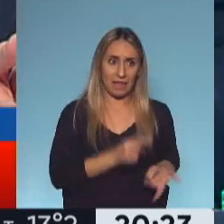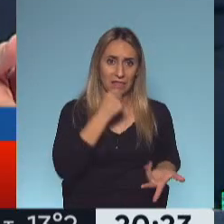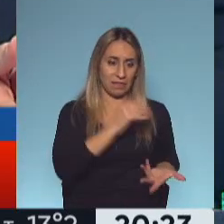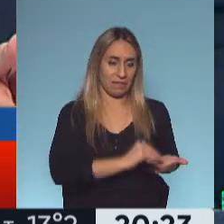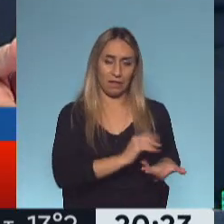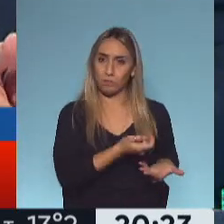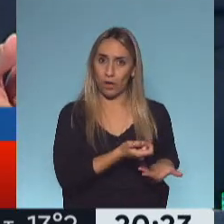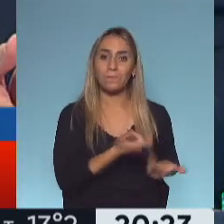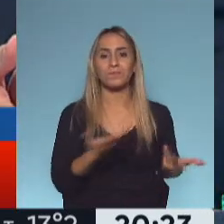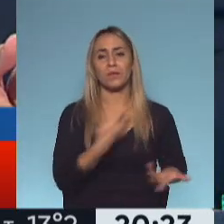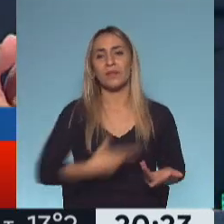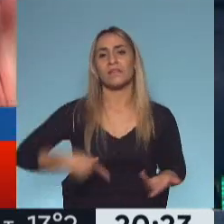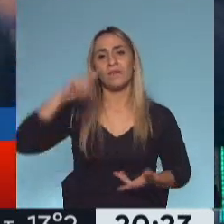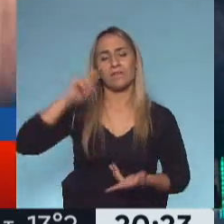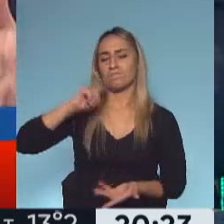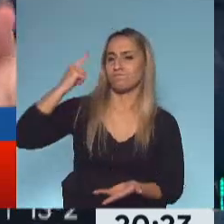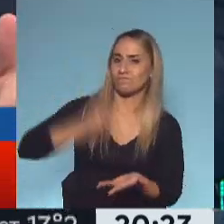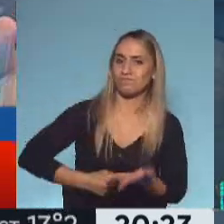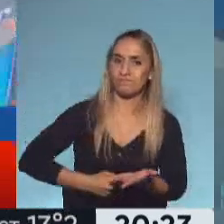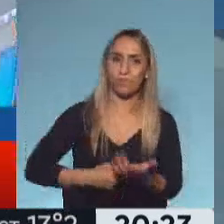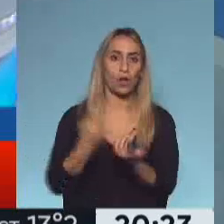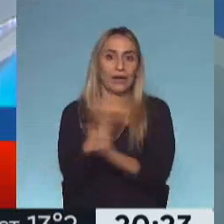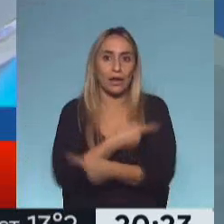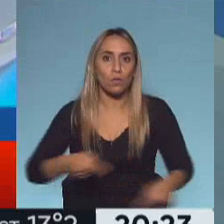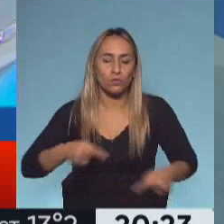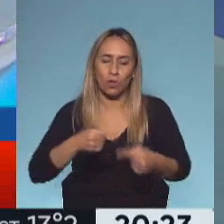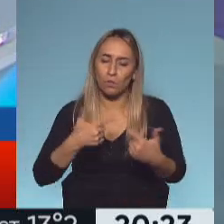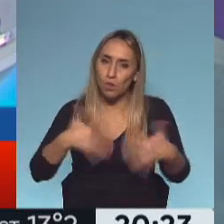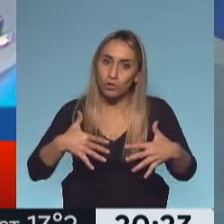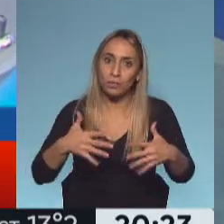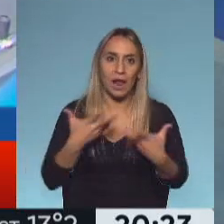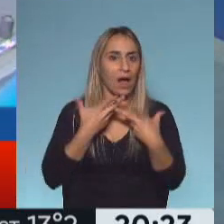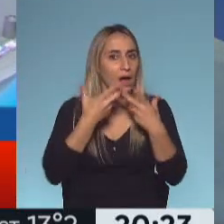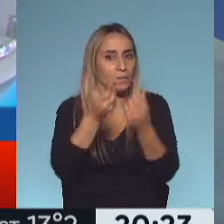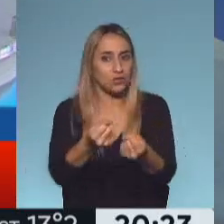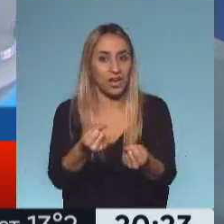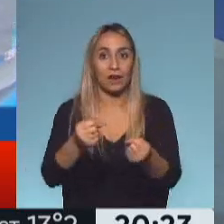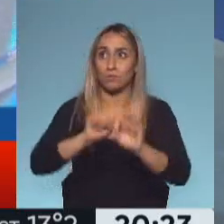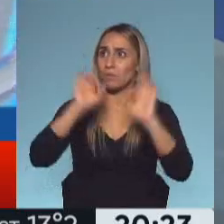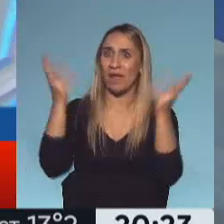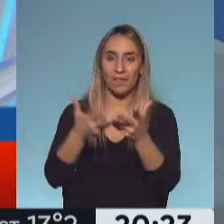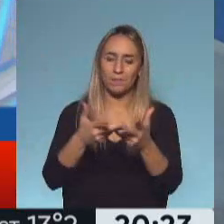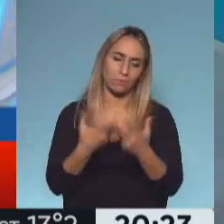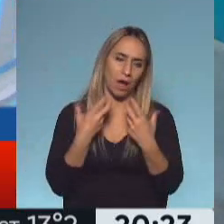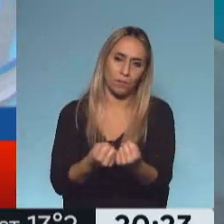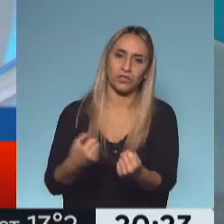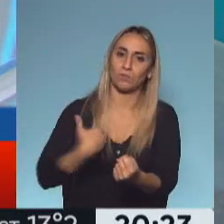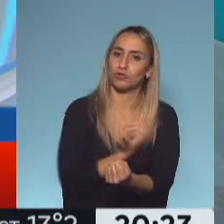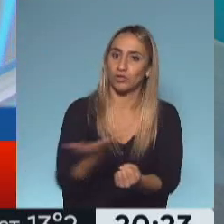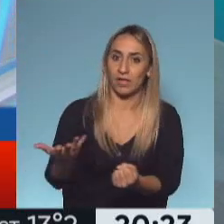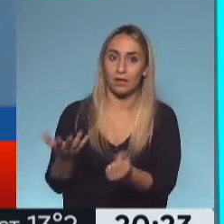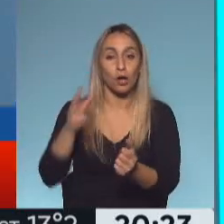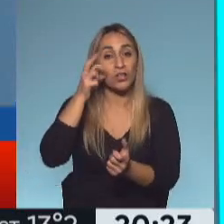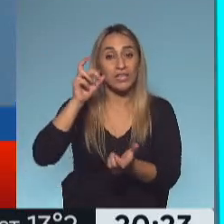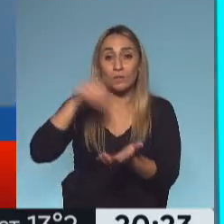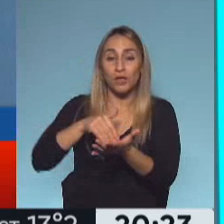el presidente Alberto Fernández tomó la decisión de ponerle muchos recursos para apoyar en pandemia. Son 80.000 millones de pesos que son garantía. Esto sirvió, por